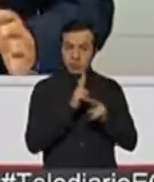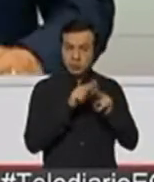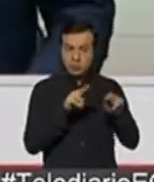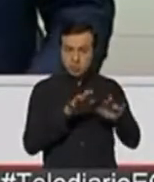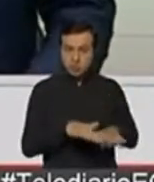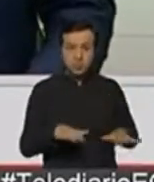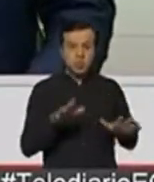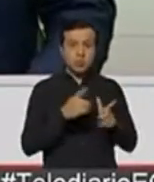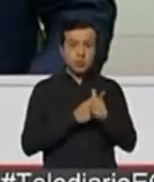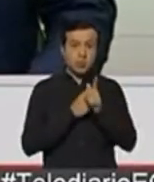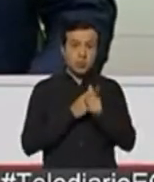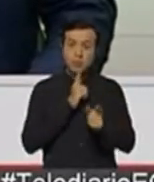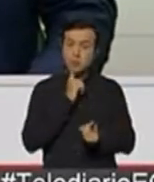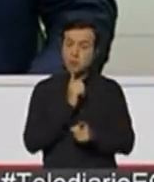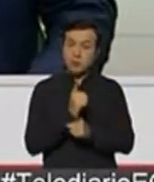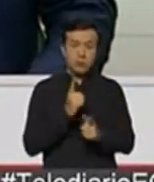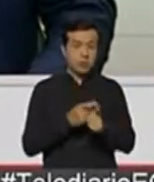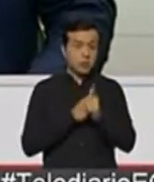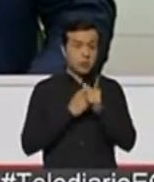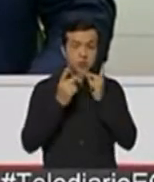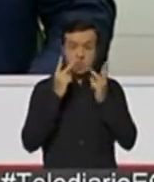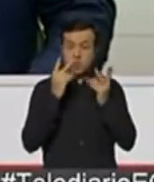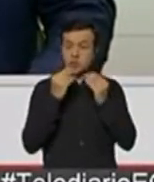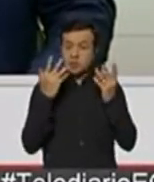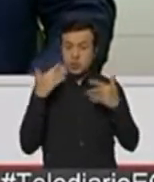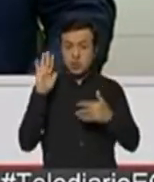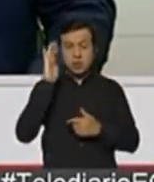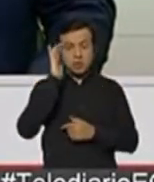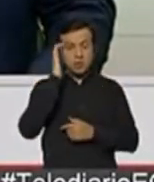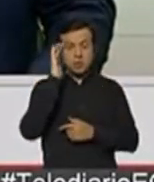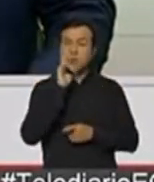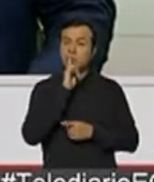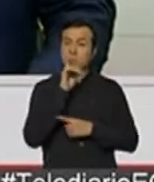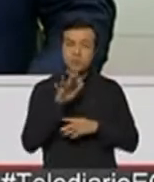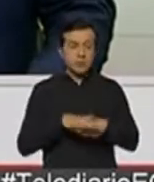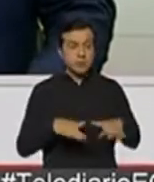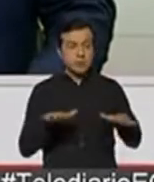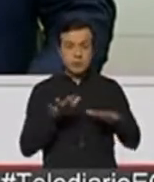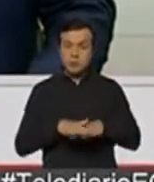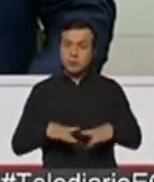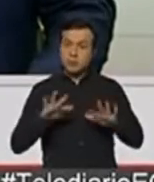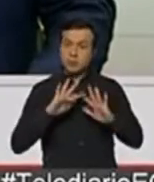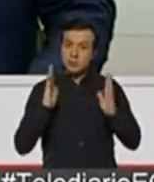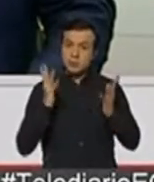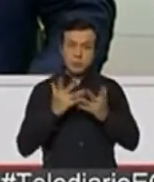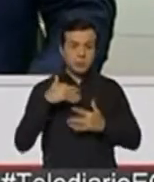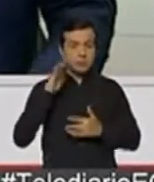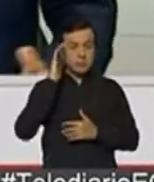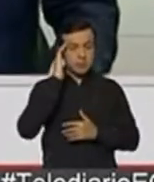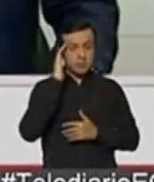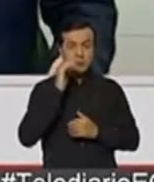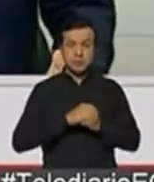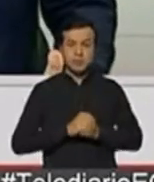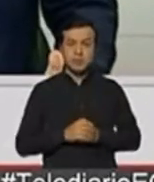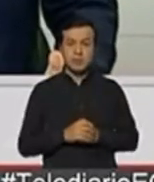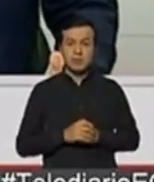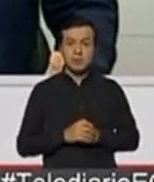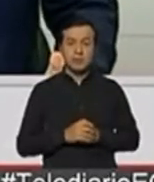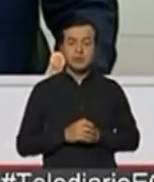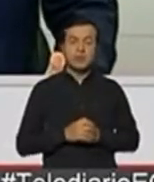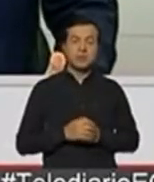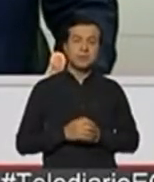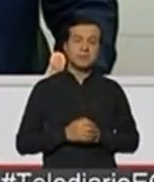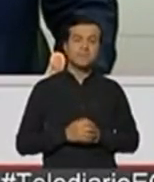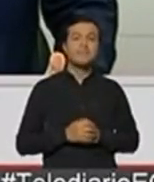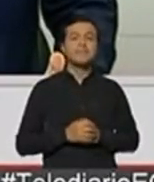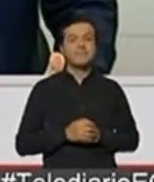urgencia, ministro, se está viendo ya con preocupación todo lo que está sucediendo con el planeta. Bueno,